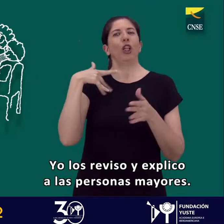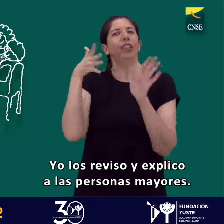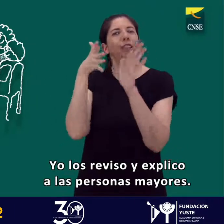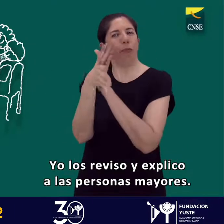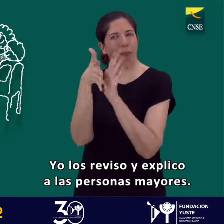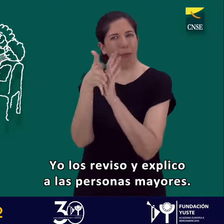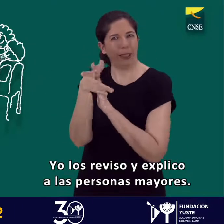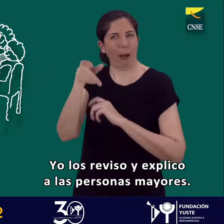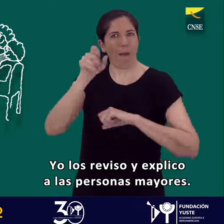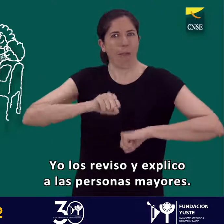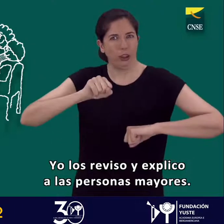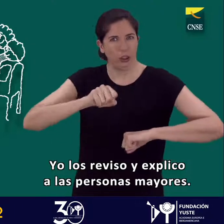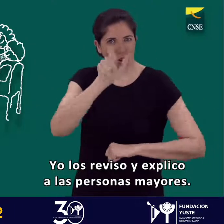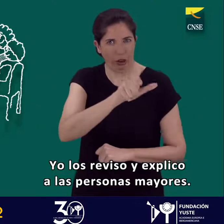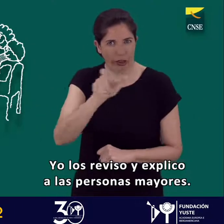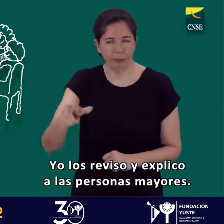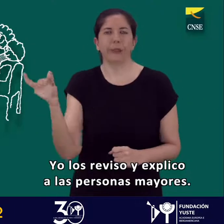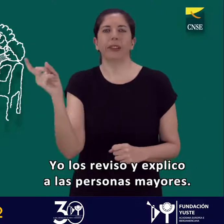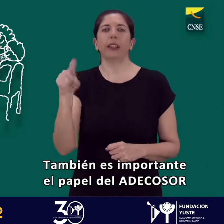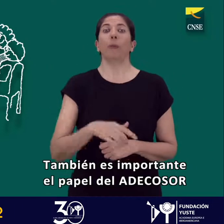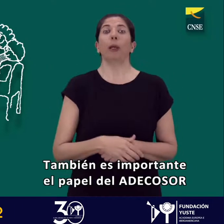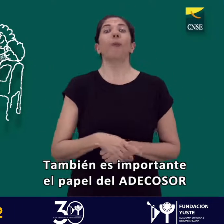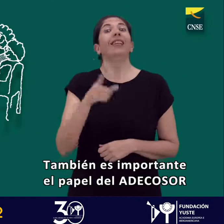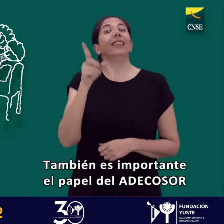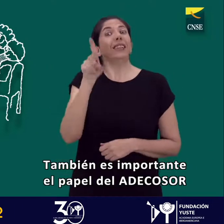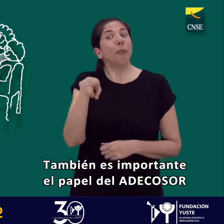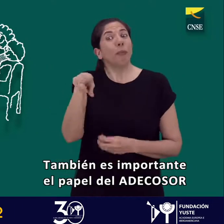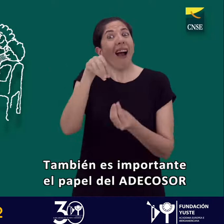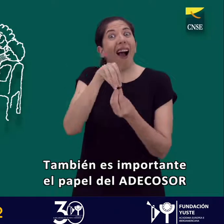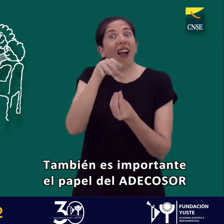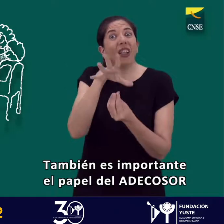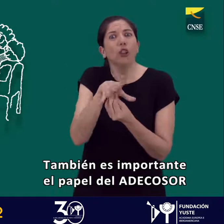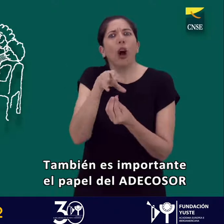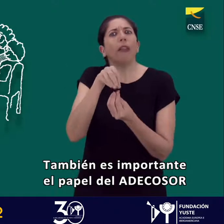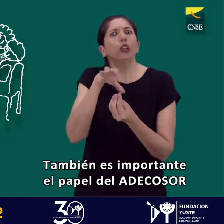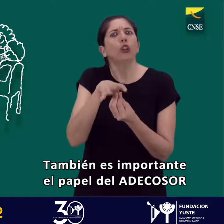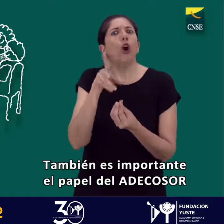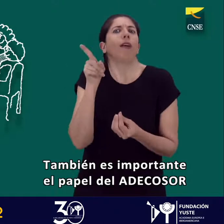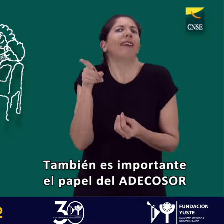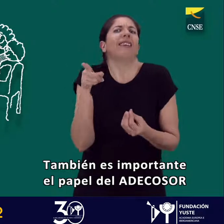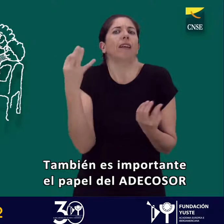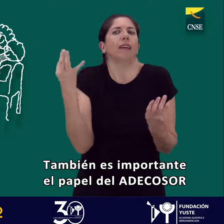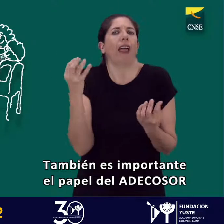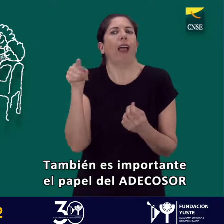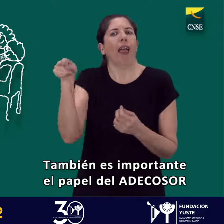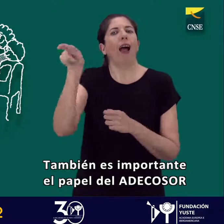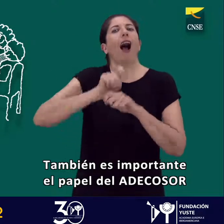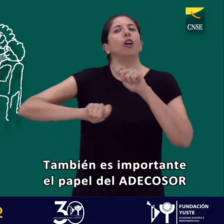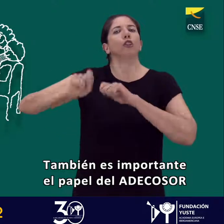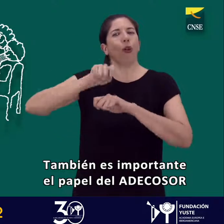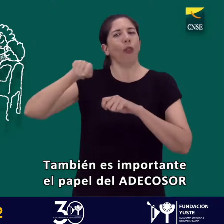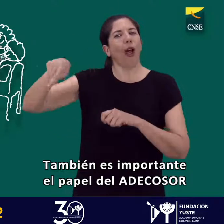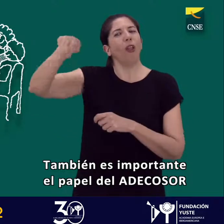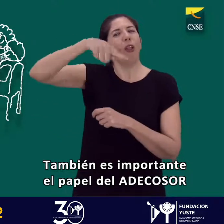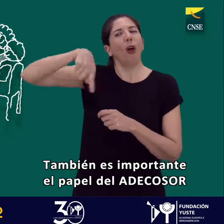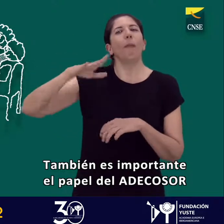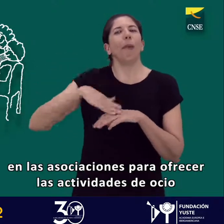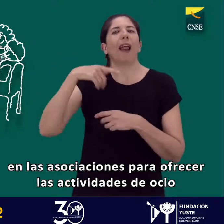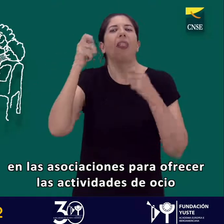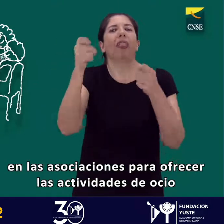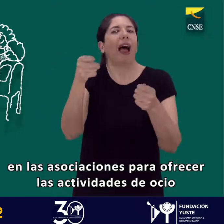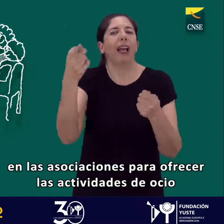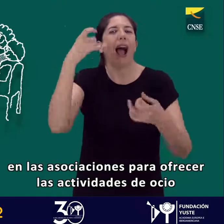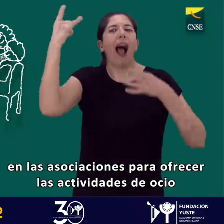yo los reviso y explico a las personas mayores También es importante el papel de la de kosor en las